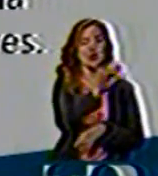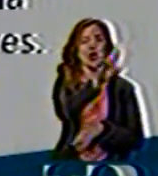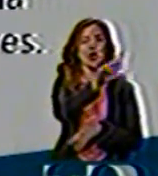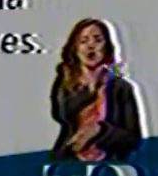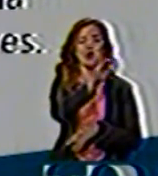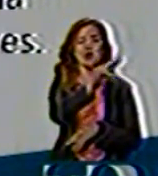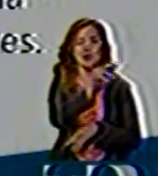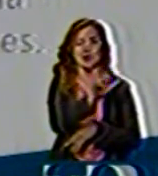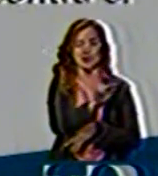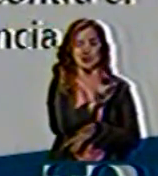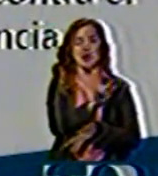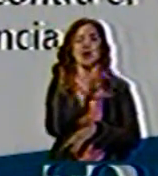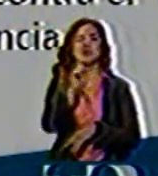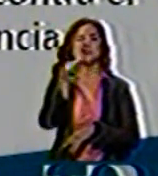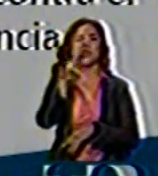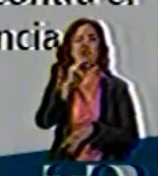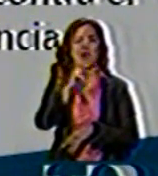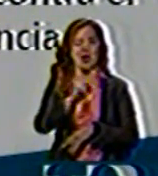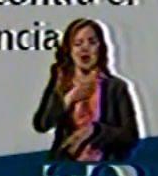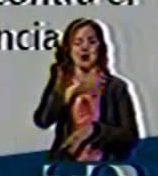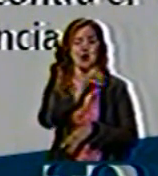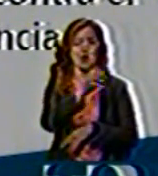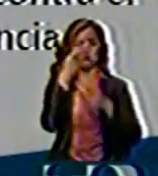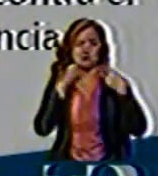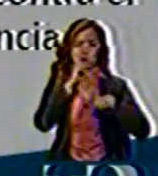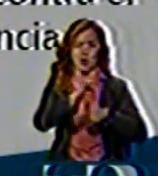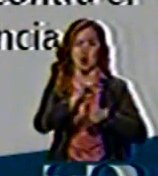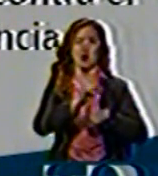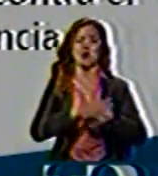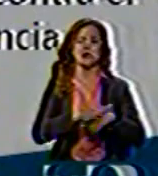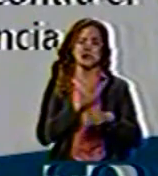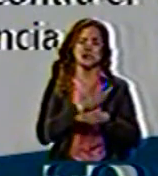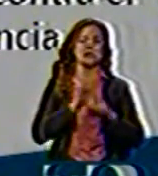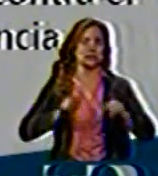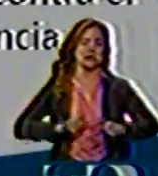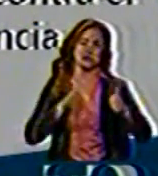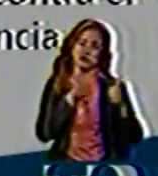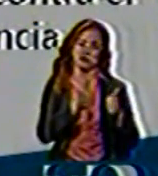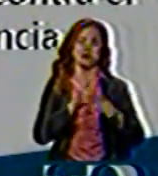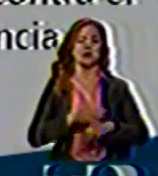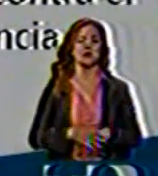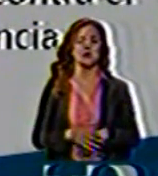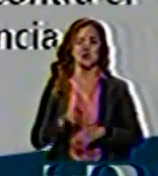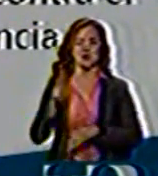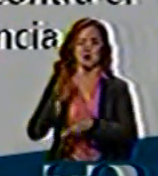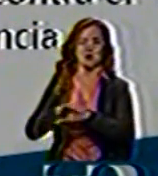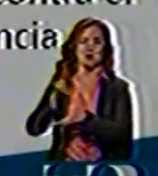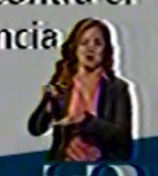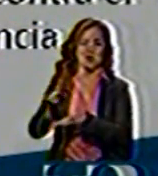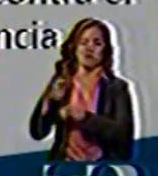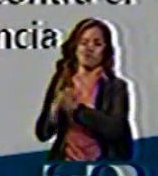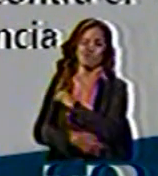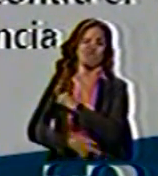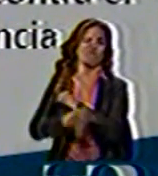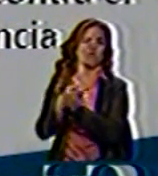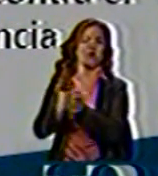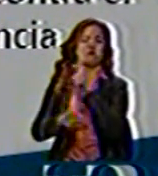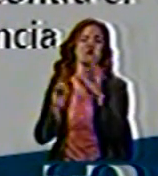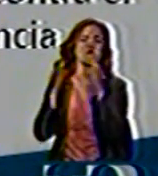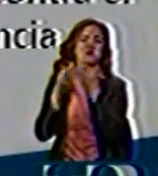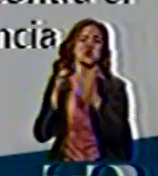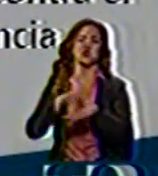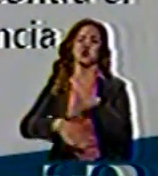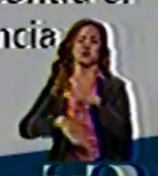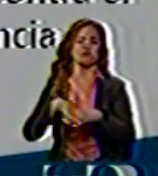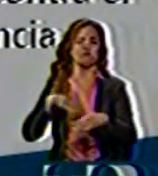sufrió heridas leves. Los responsables de este crimen deberán pagar por haber enlutado a familias humildes e inocentes de la región. Reafirmamos nuestro